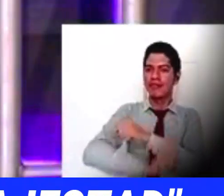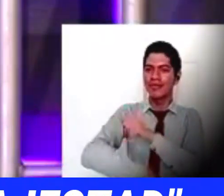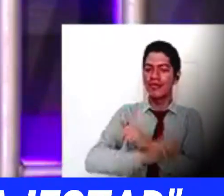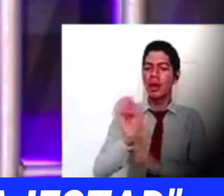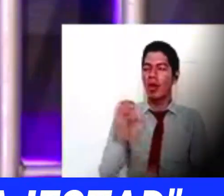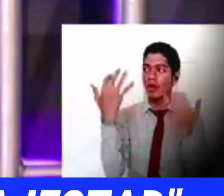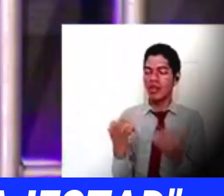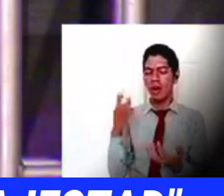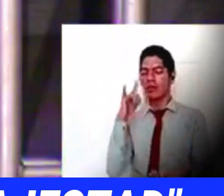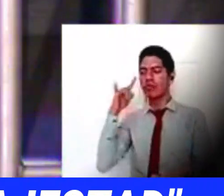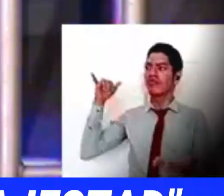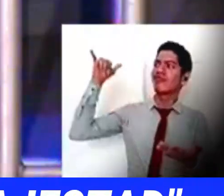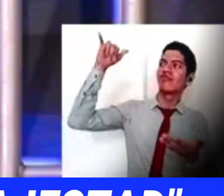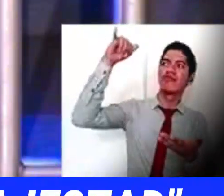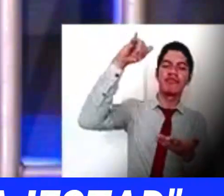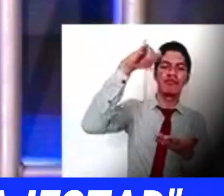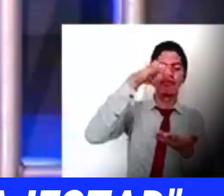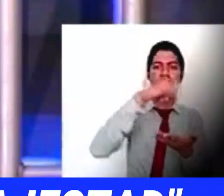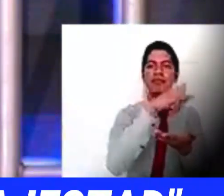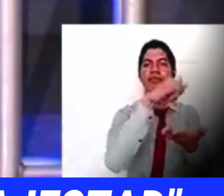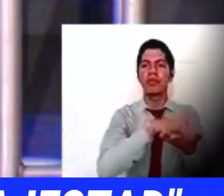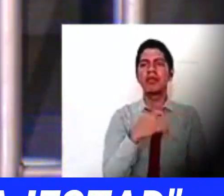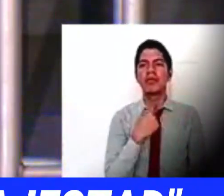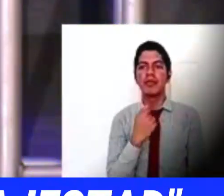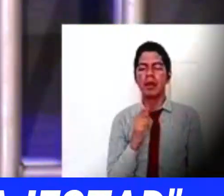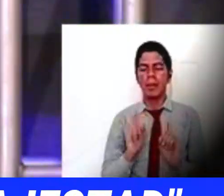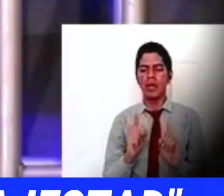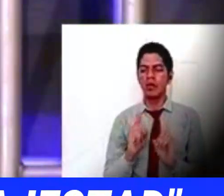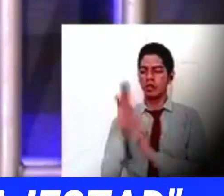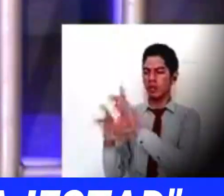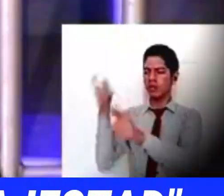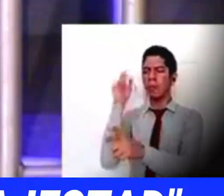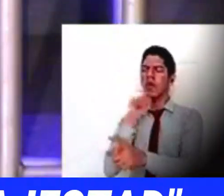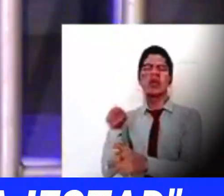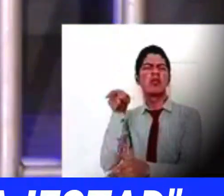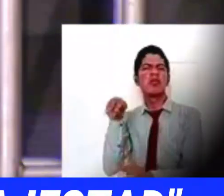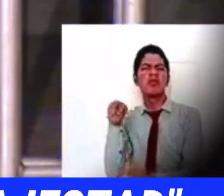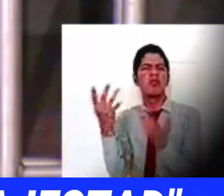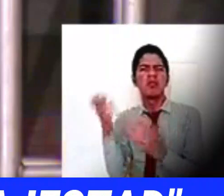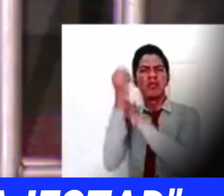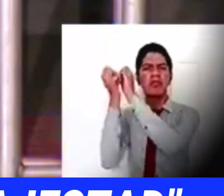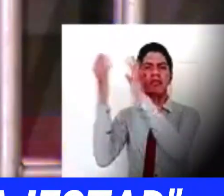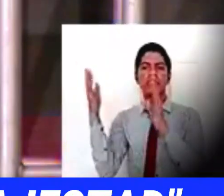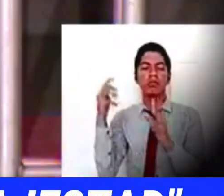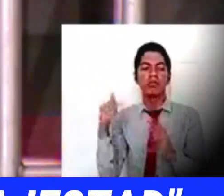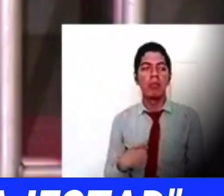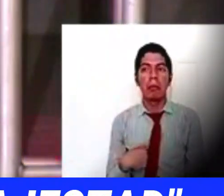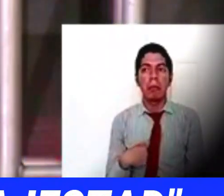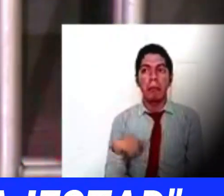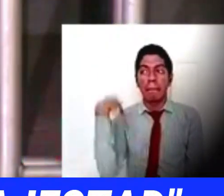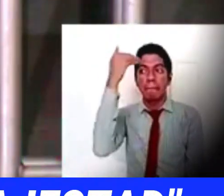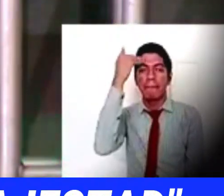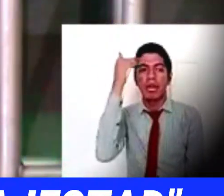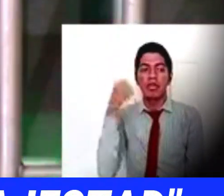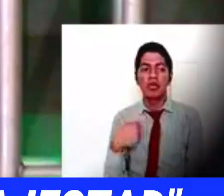quiere ser. Sin duda su mente está en blanco, porque su entorno tiene que ver solo con ovejas. Él de pronto dice: yo quisiera